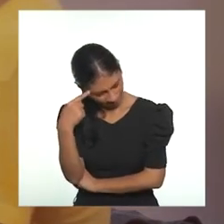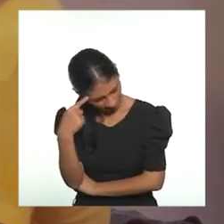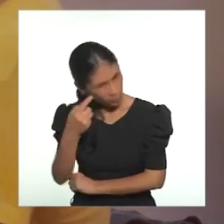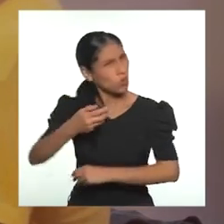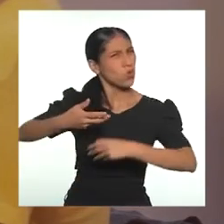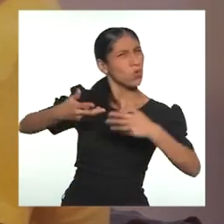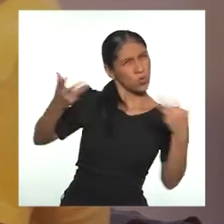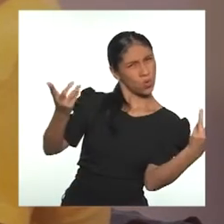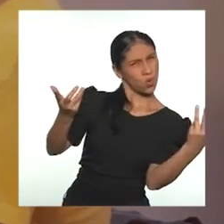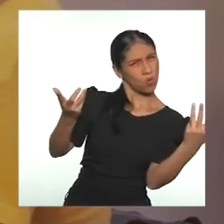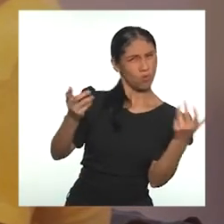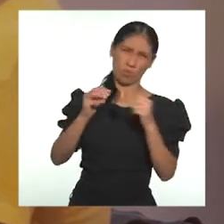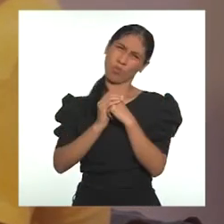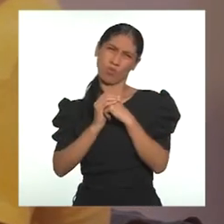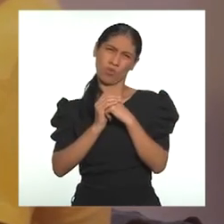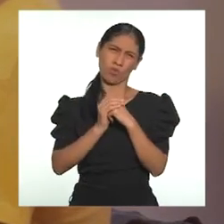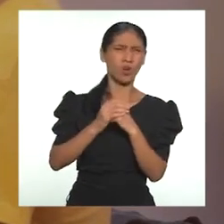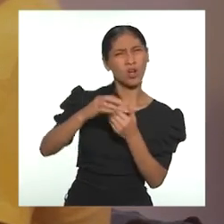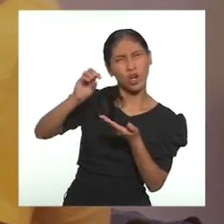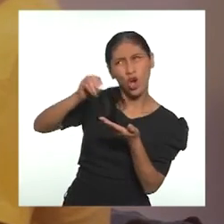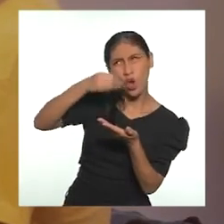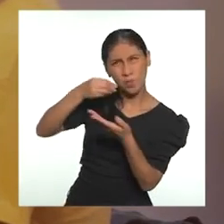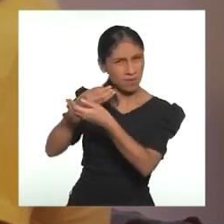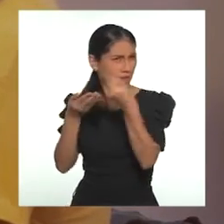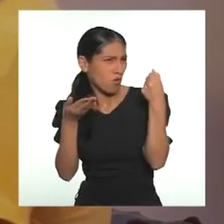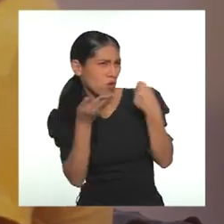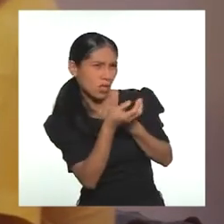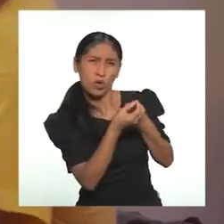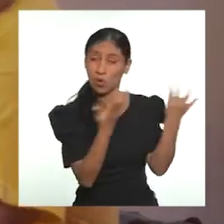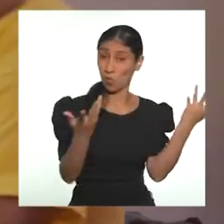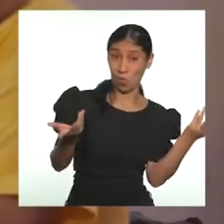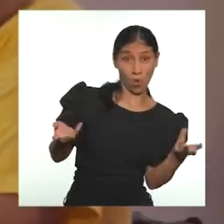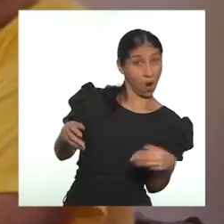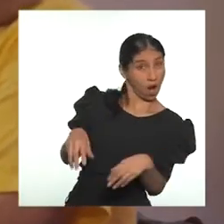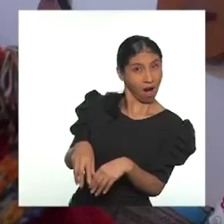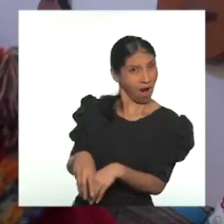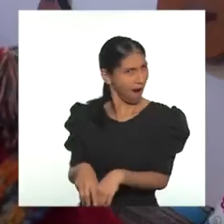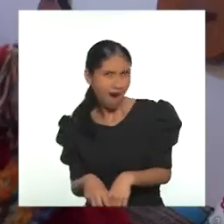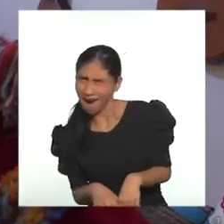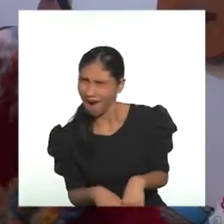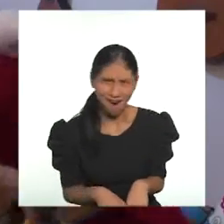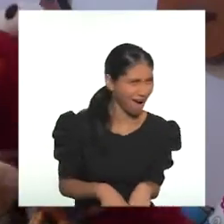sus propias técnicas para conservar los alimentos.